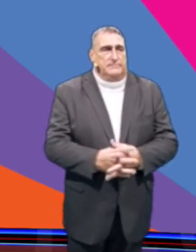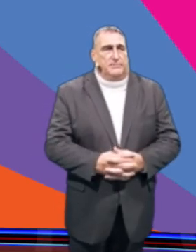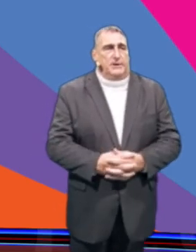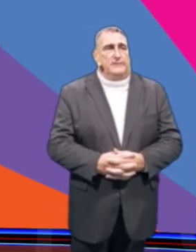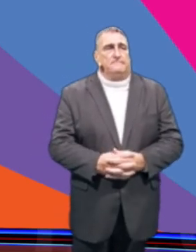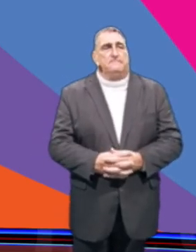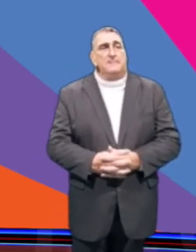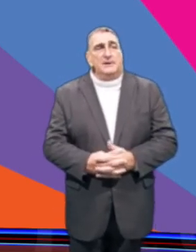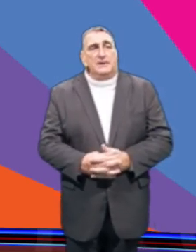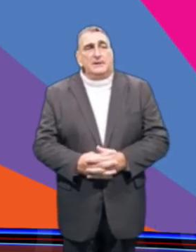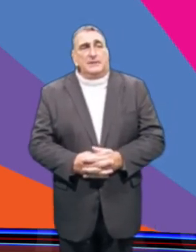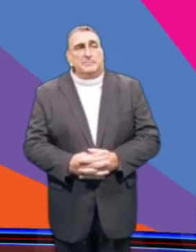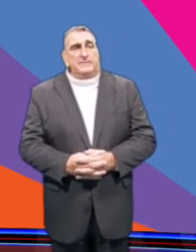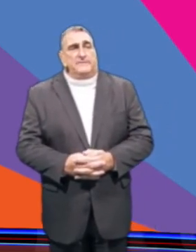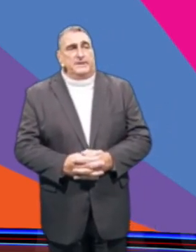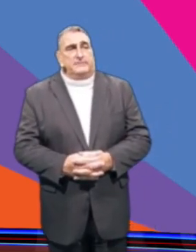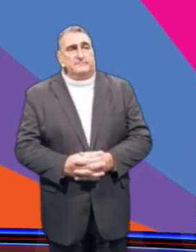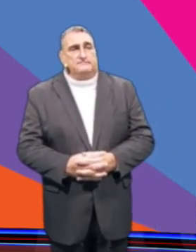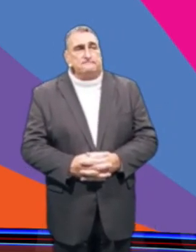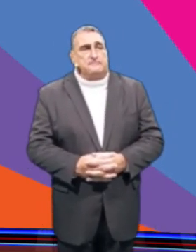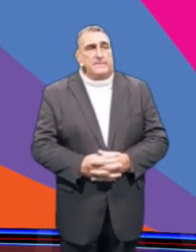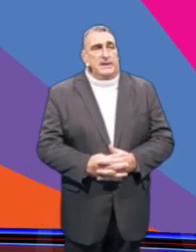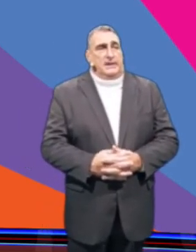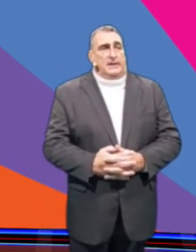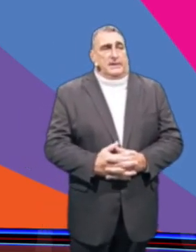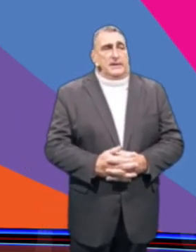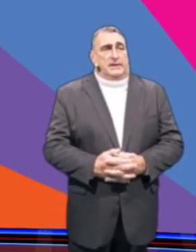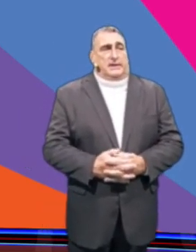y aparte. Bueno, perfecto.